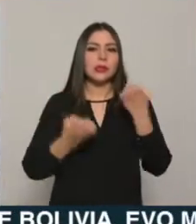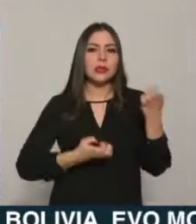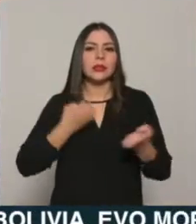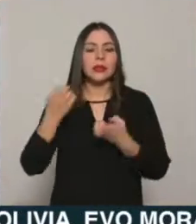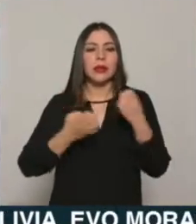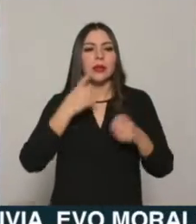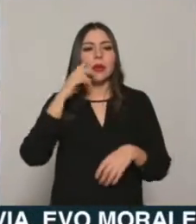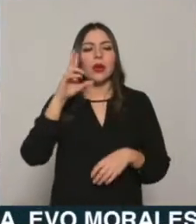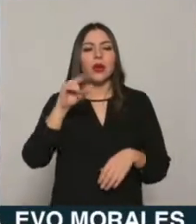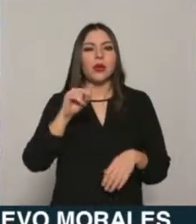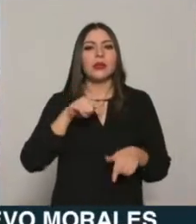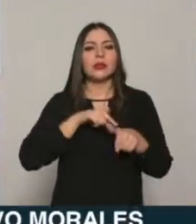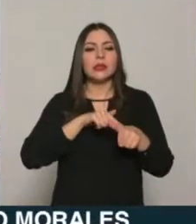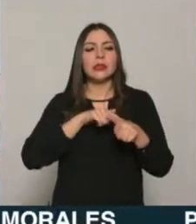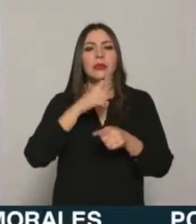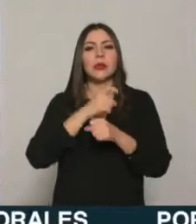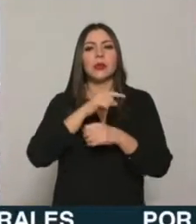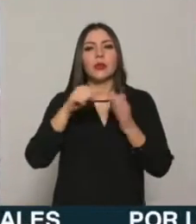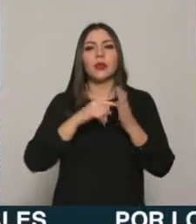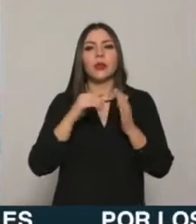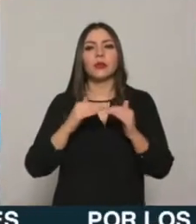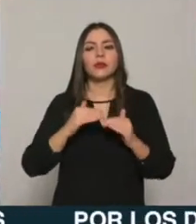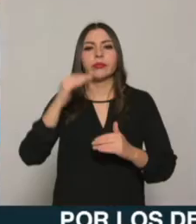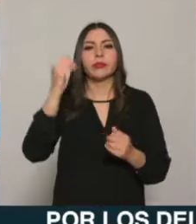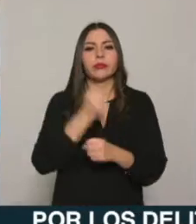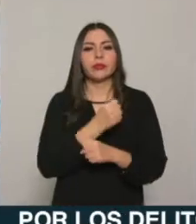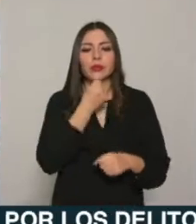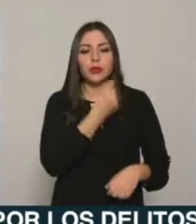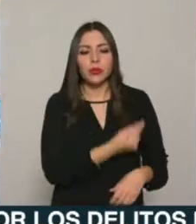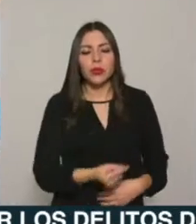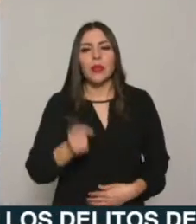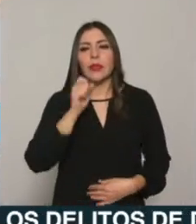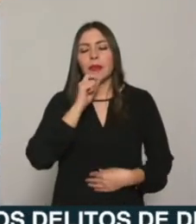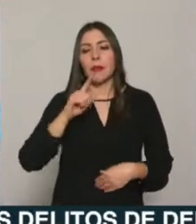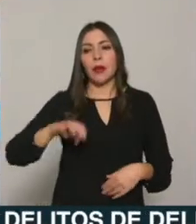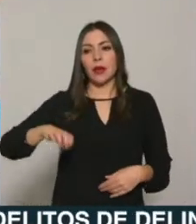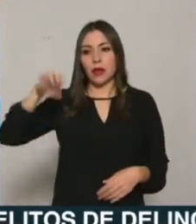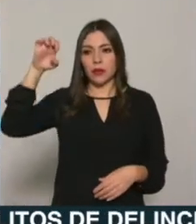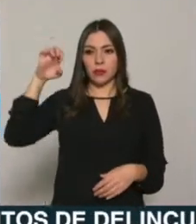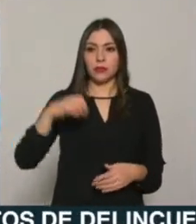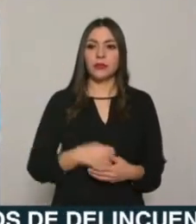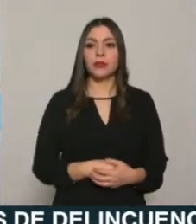los primeros lugares, tanto de obesidad infantil como en etapa adulta.